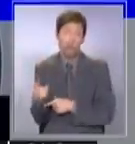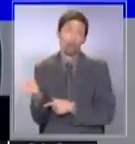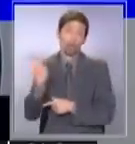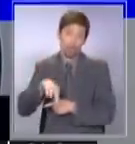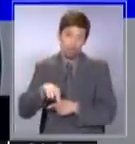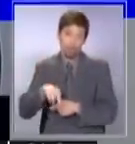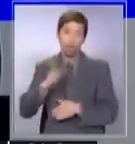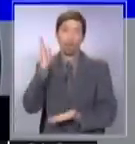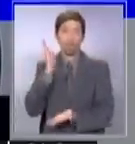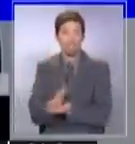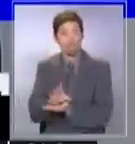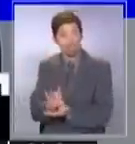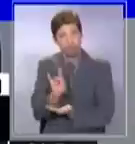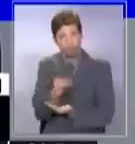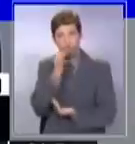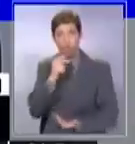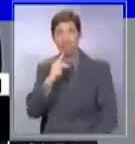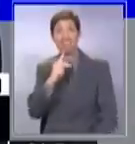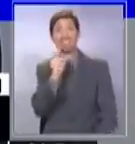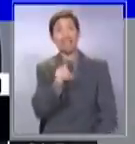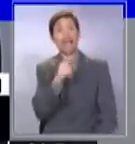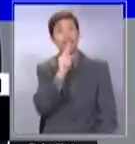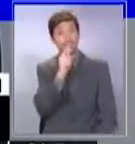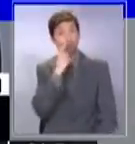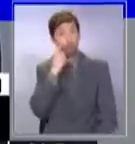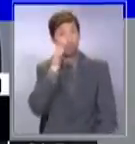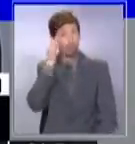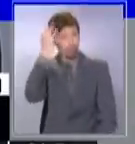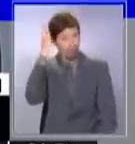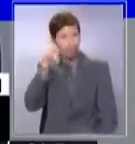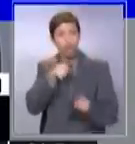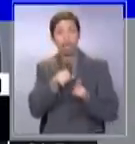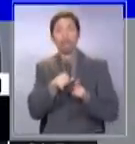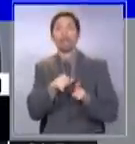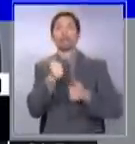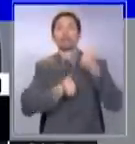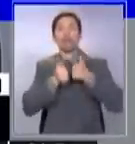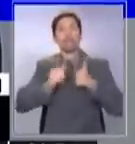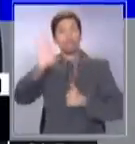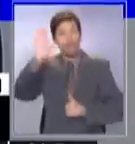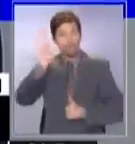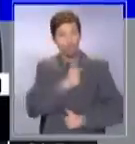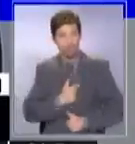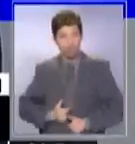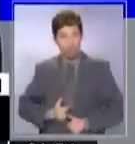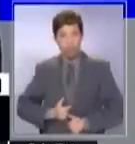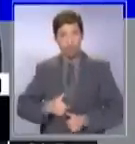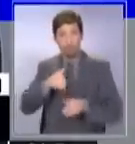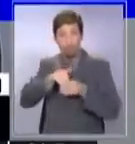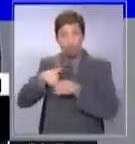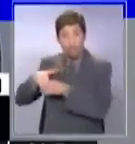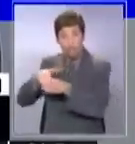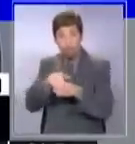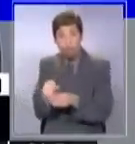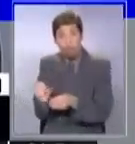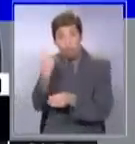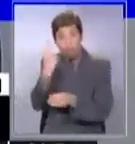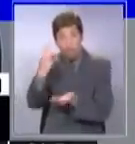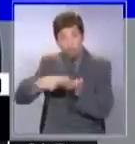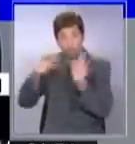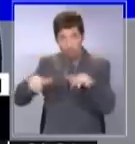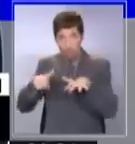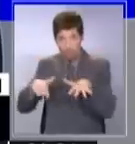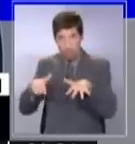de que Felipe c fuera el candidato presidencial para las primarias de 2017 que hasta el día de hoy es el único candidato